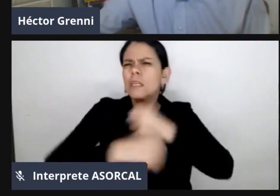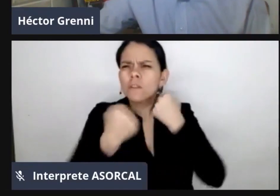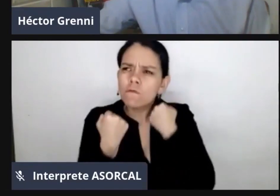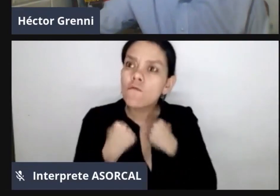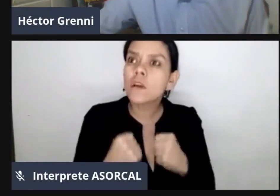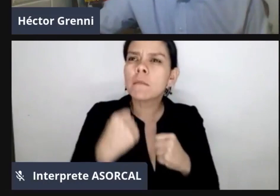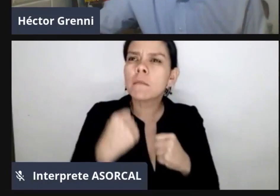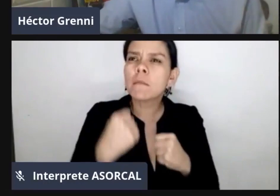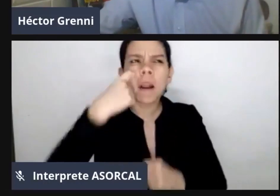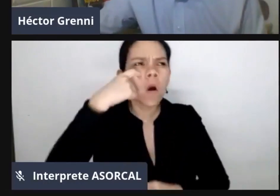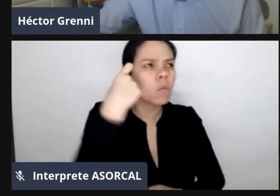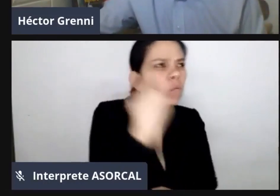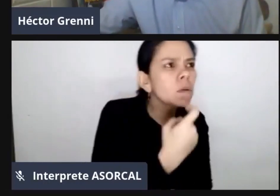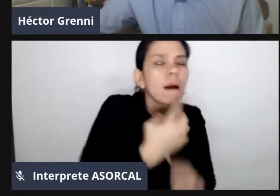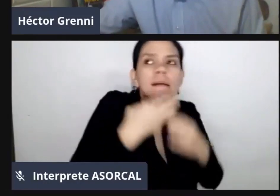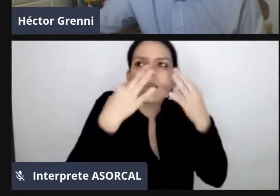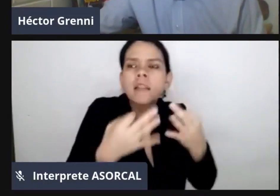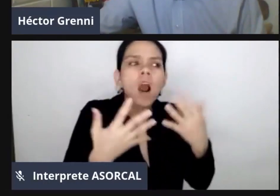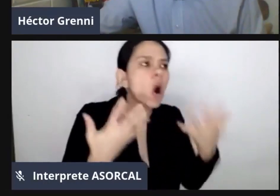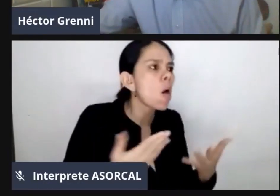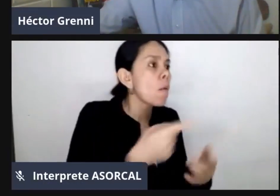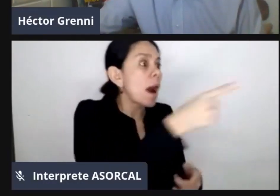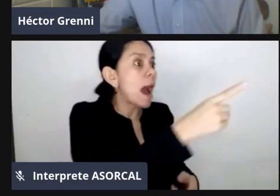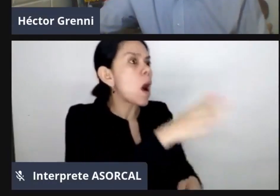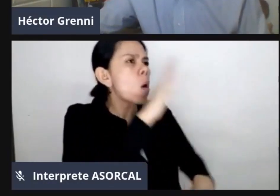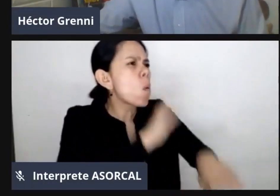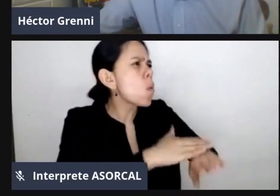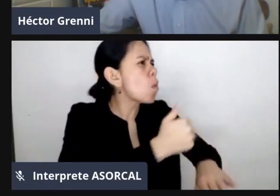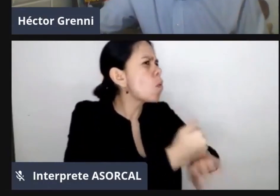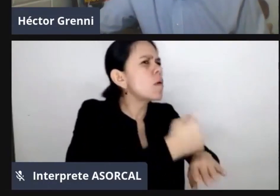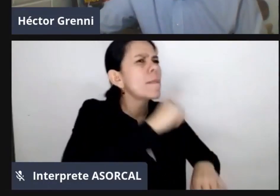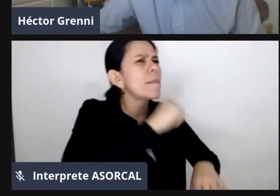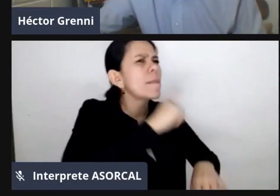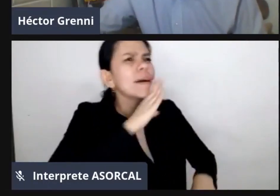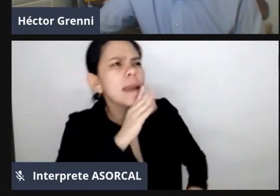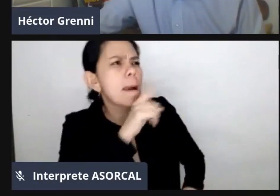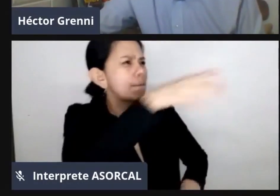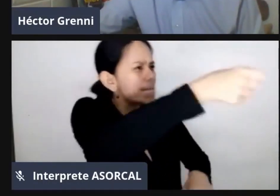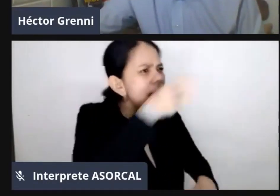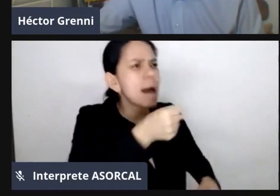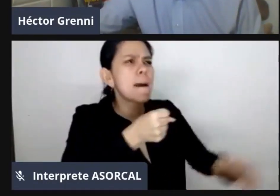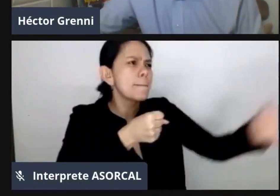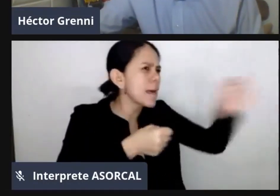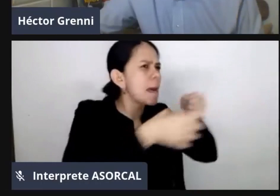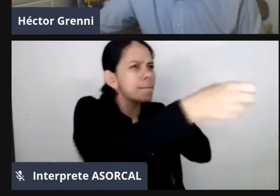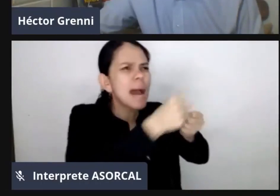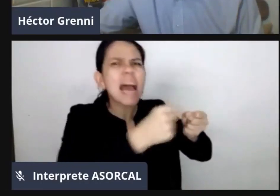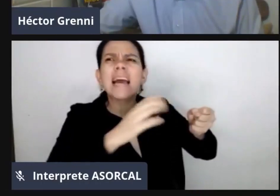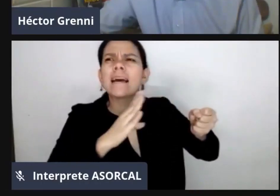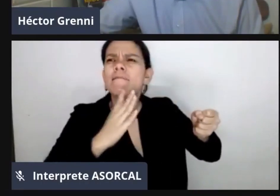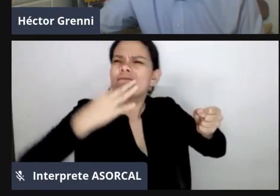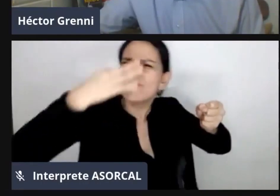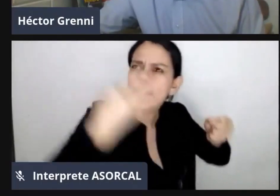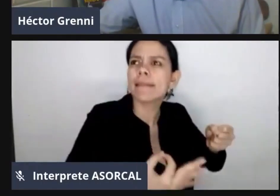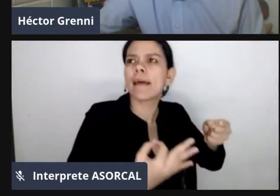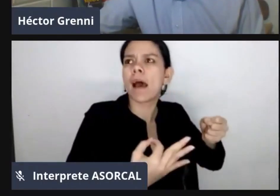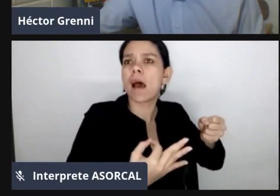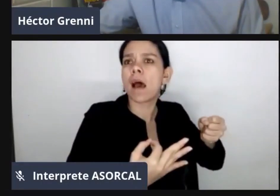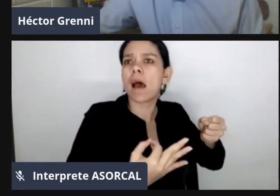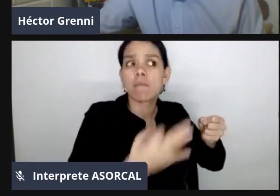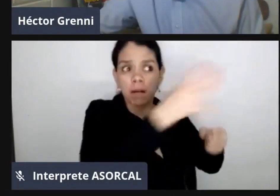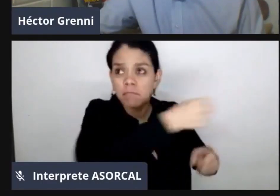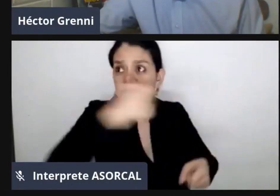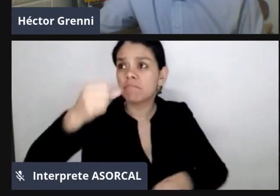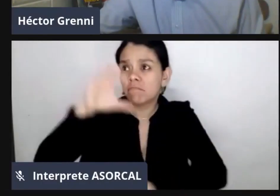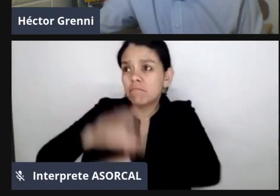por ejemplo, judicializarla, a pesar de que tenemos el informe y tenemos otras investigaciones.